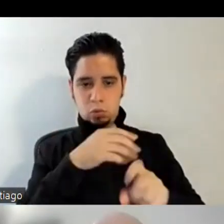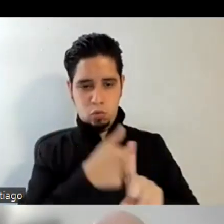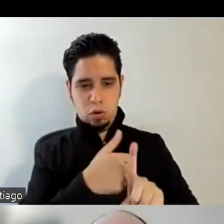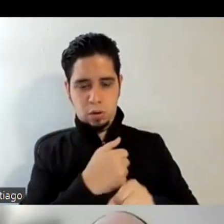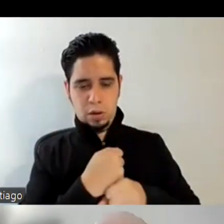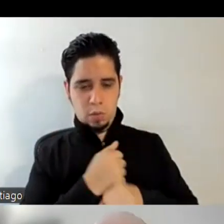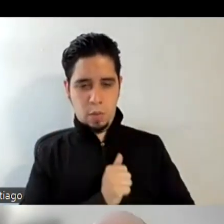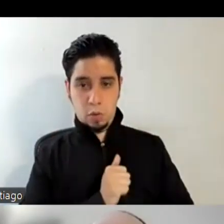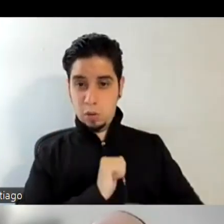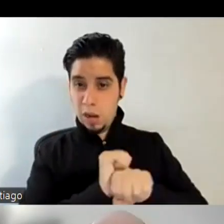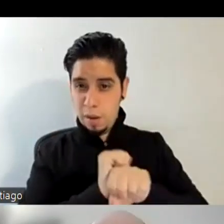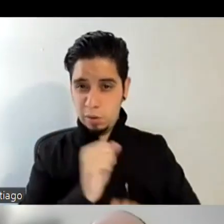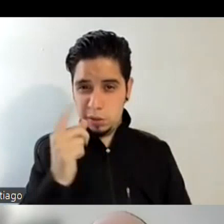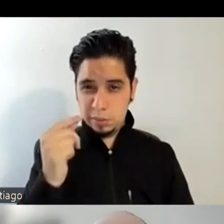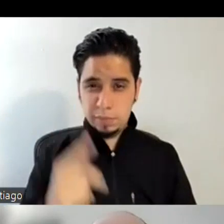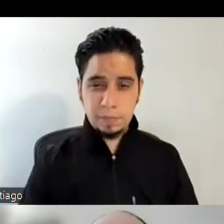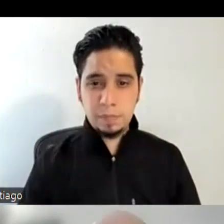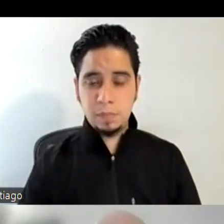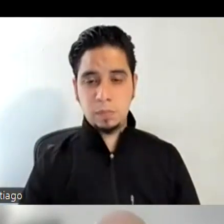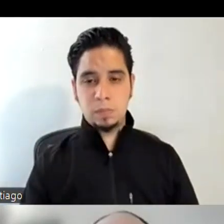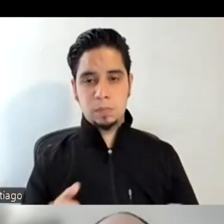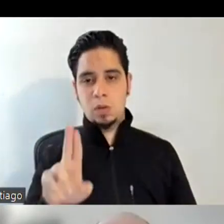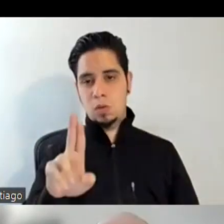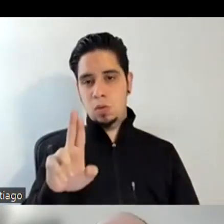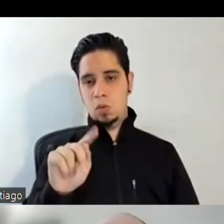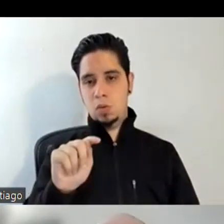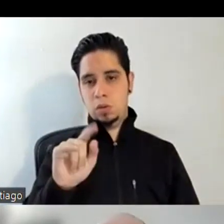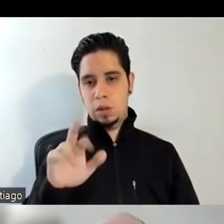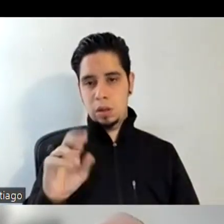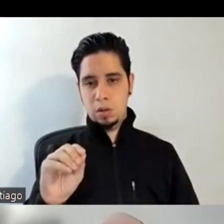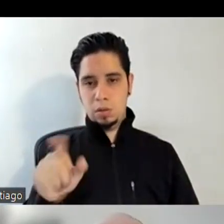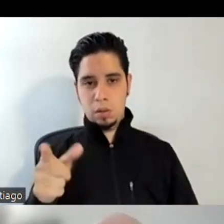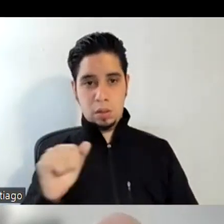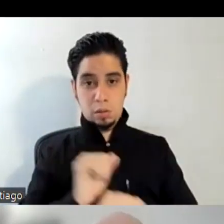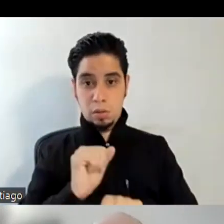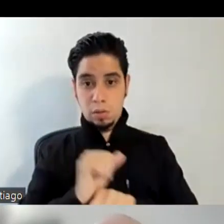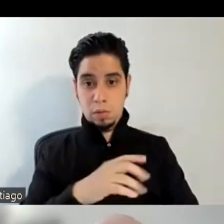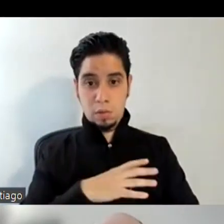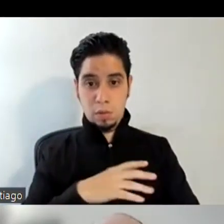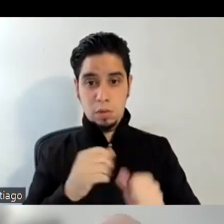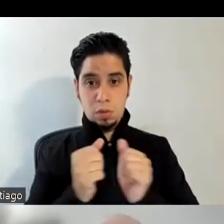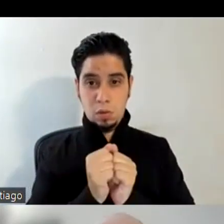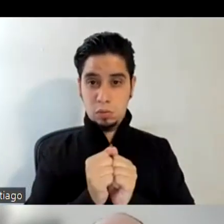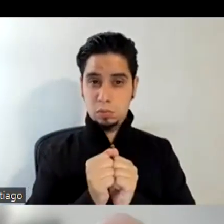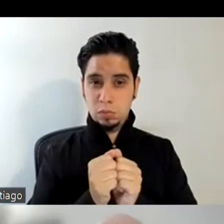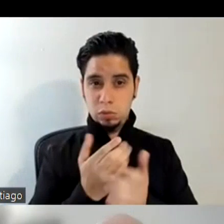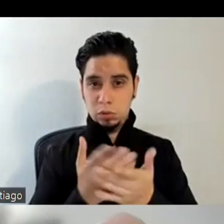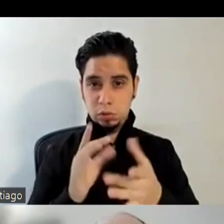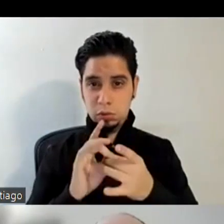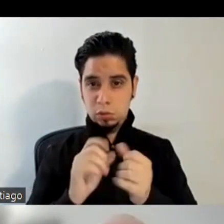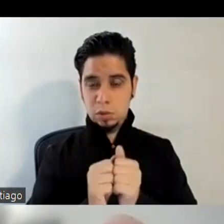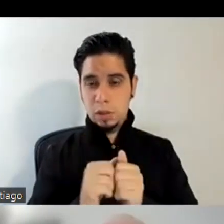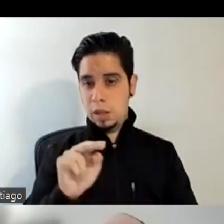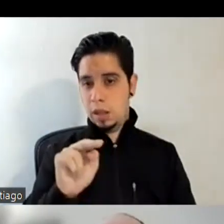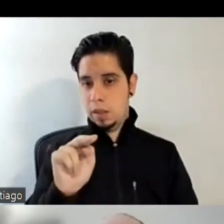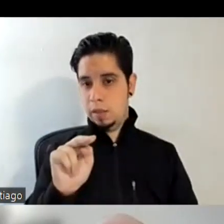Exacto. Y les digo, mira, hoy en día un utilero bueno de verdad está en las papas, con las series de Netflix, con las películas que vienen,